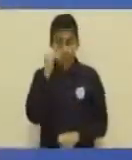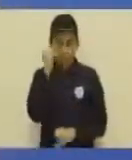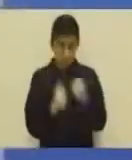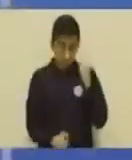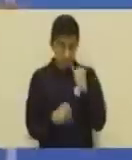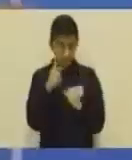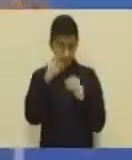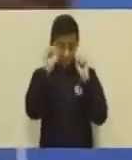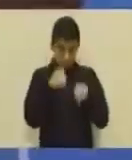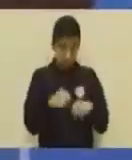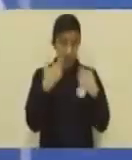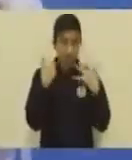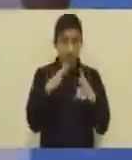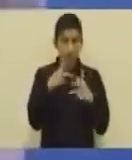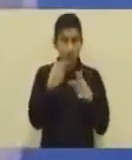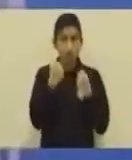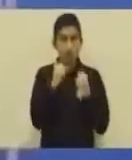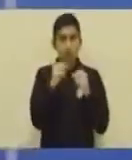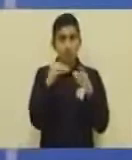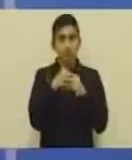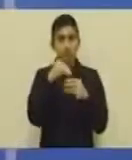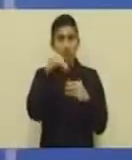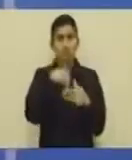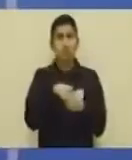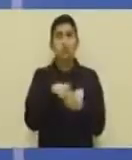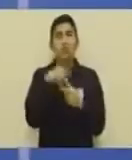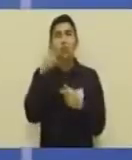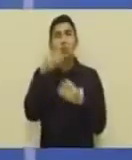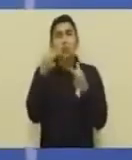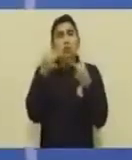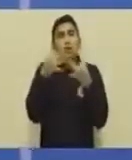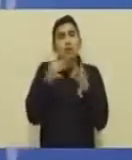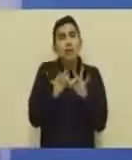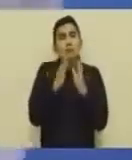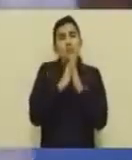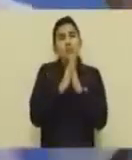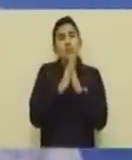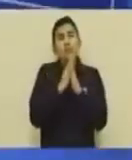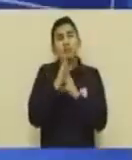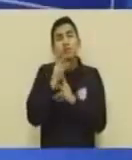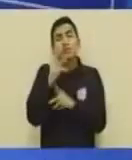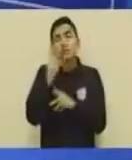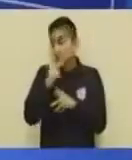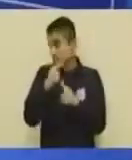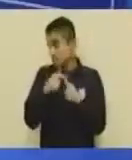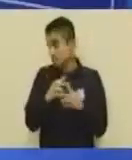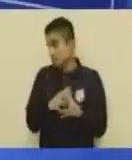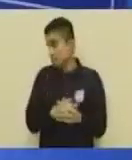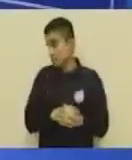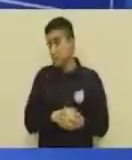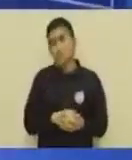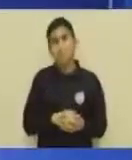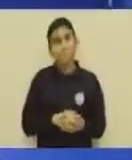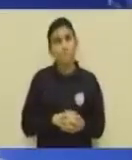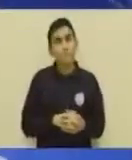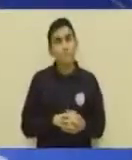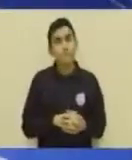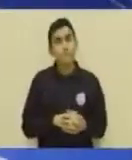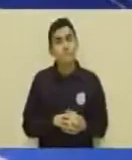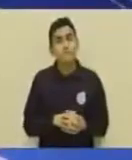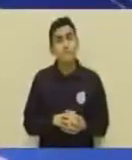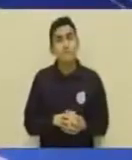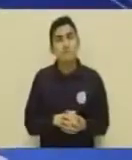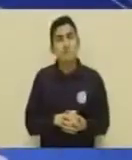Seguidamente realizas ejercicios de estiramiento para tus extremidades superiores, extremidades inferiores.